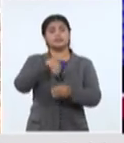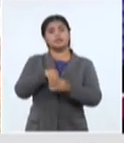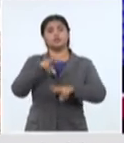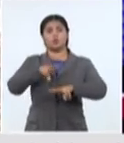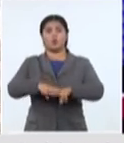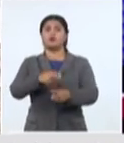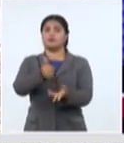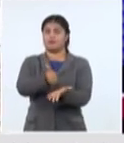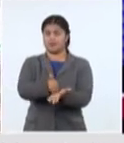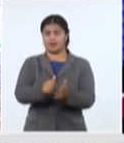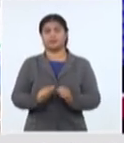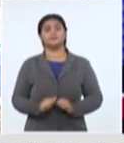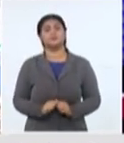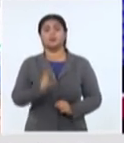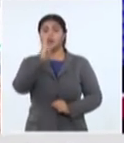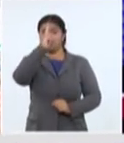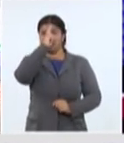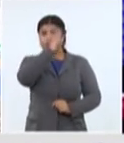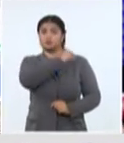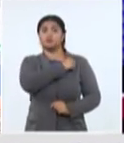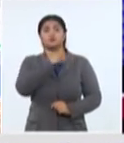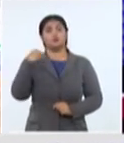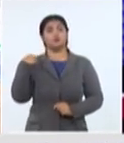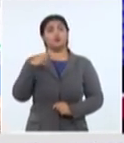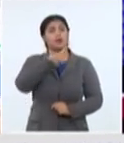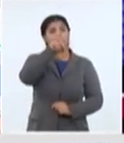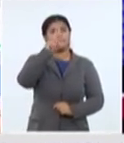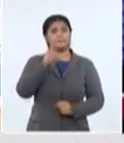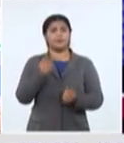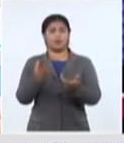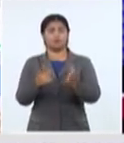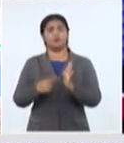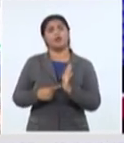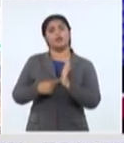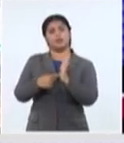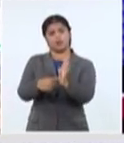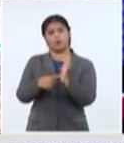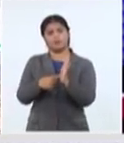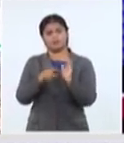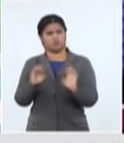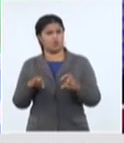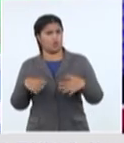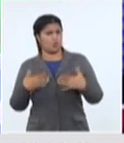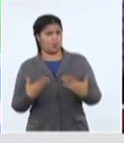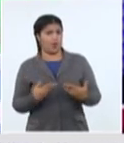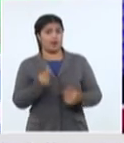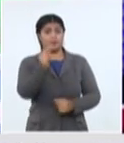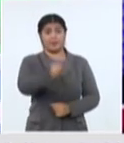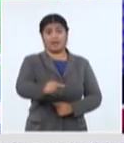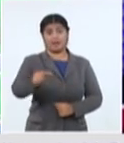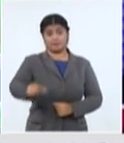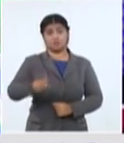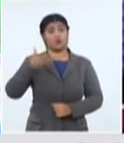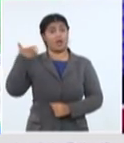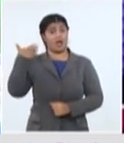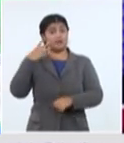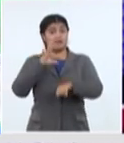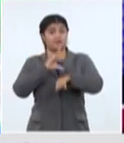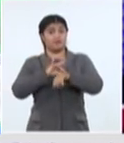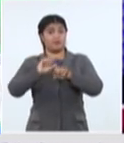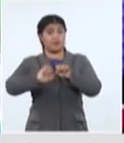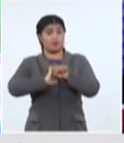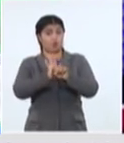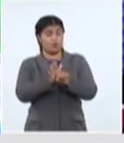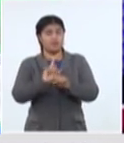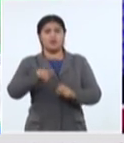algunas recomendaciones para estos pacientes una vez ya han padecido la COVID-19? Qué bien, Gisela,